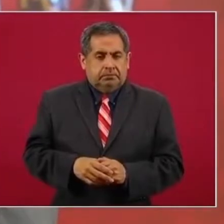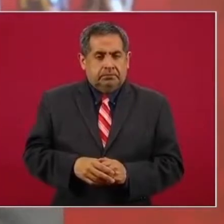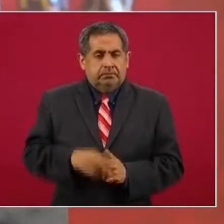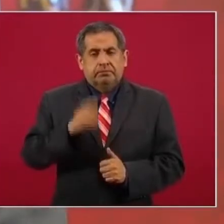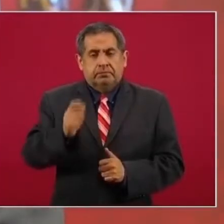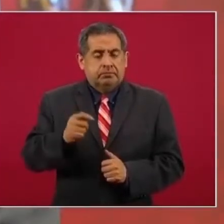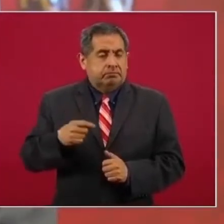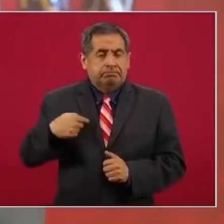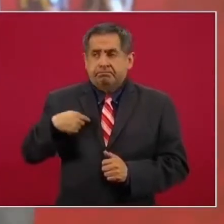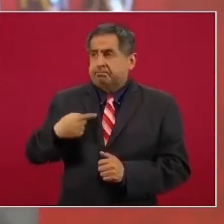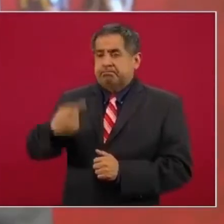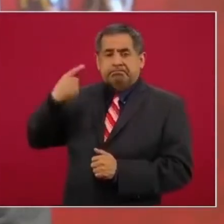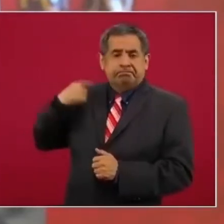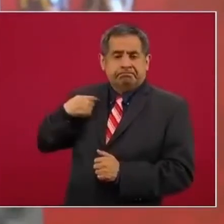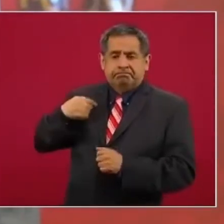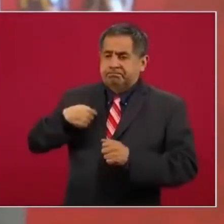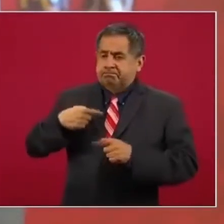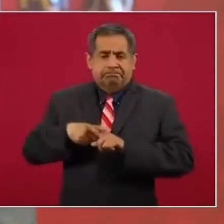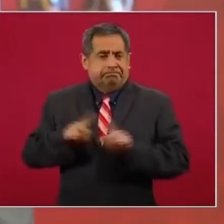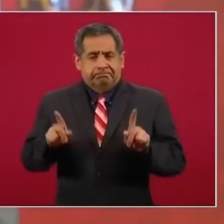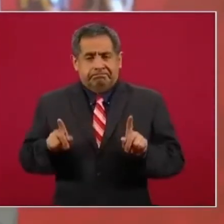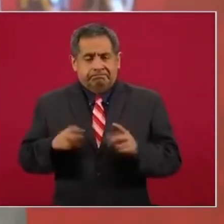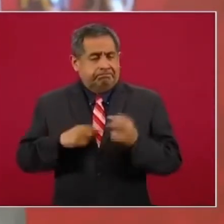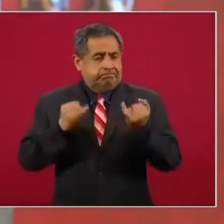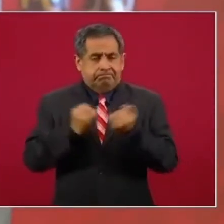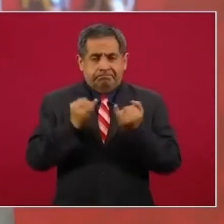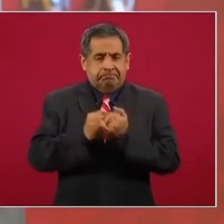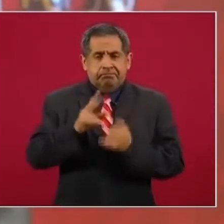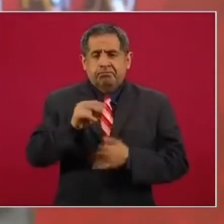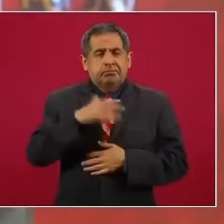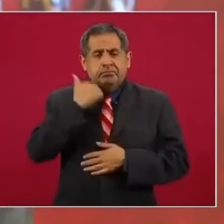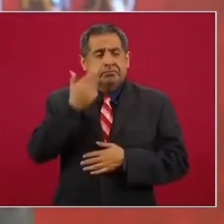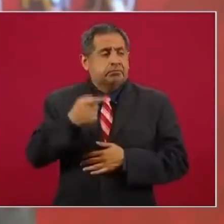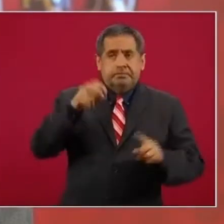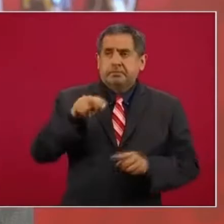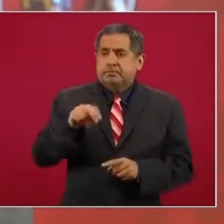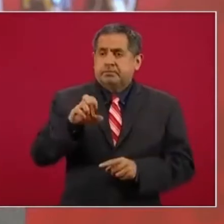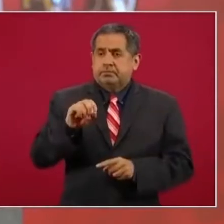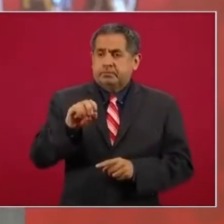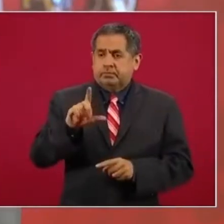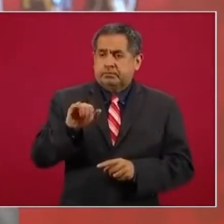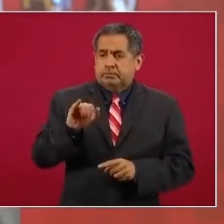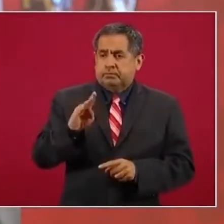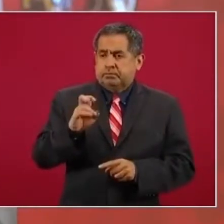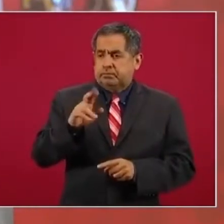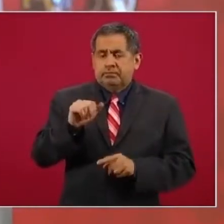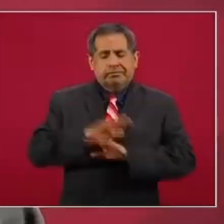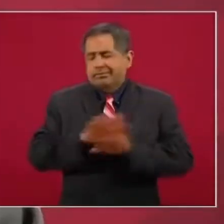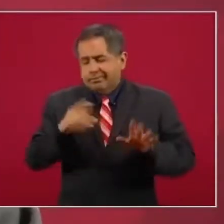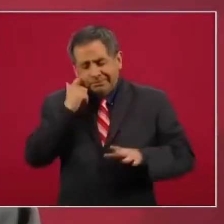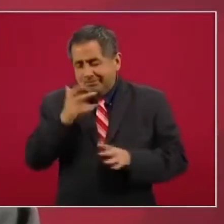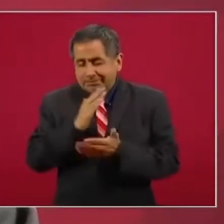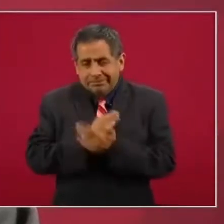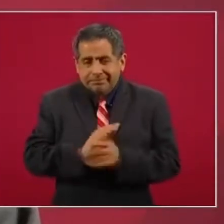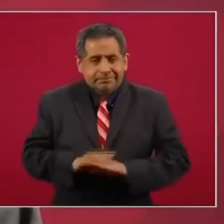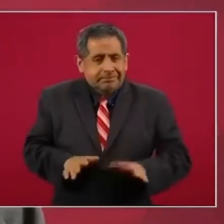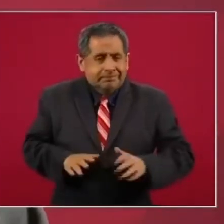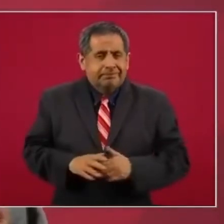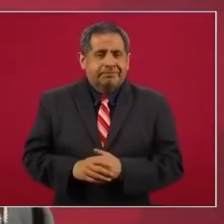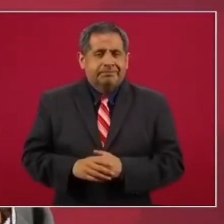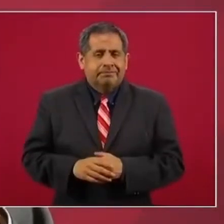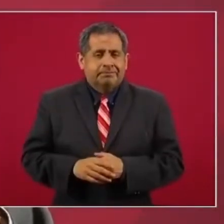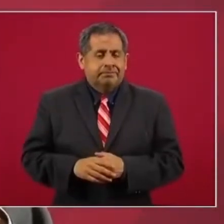Somos distintos, ya no queremos la política neoliberal. Me gustaría hasta que